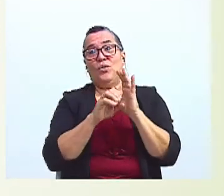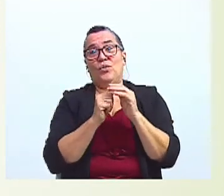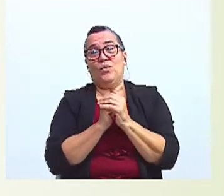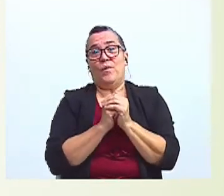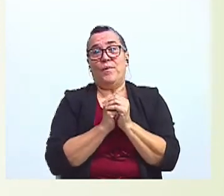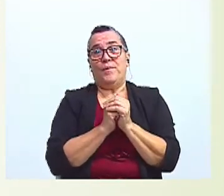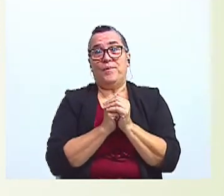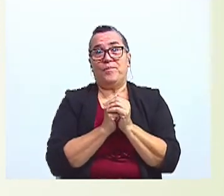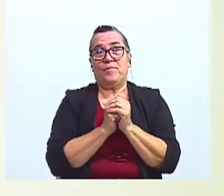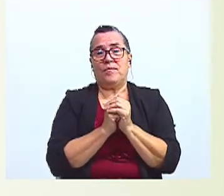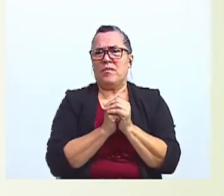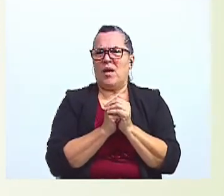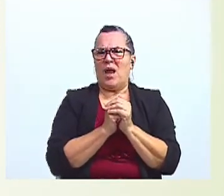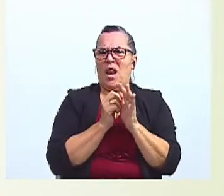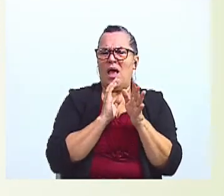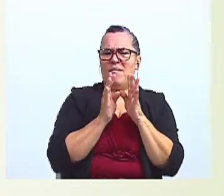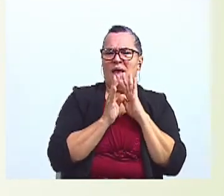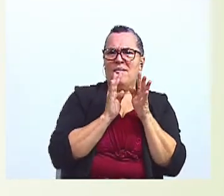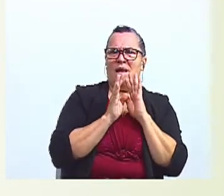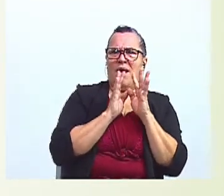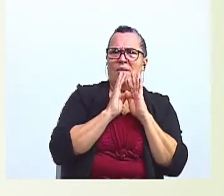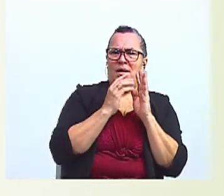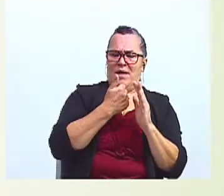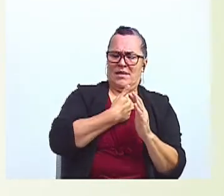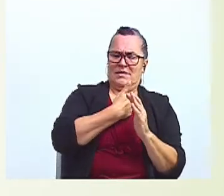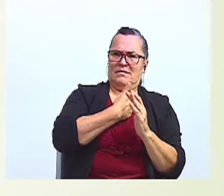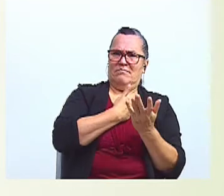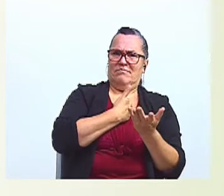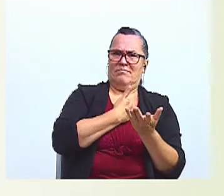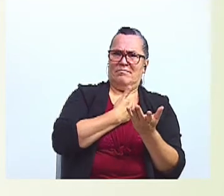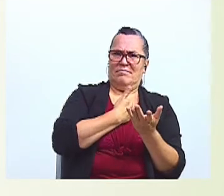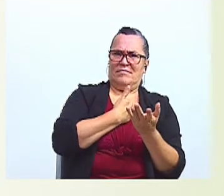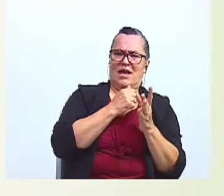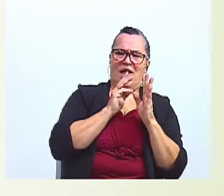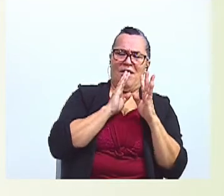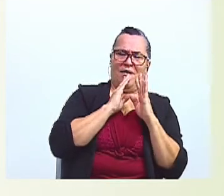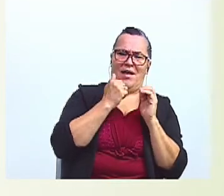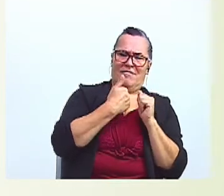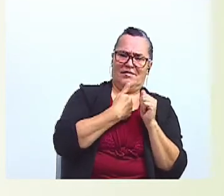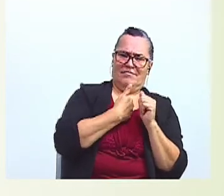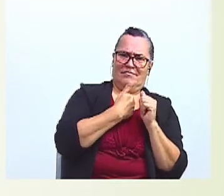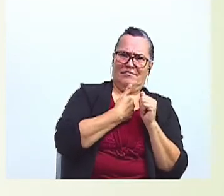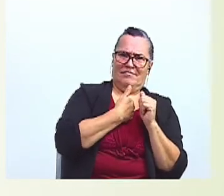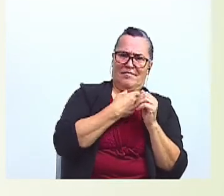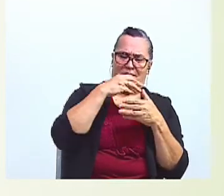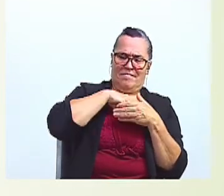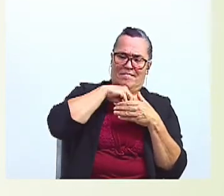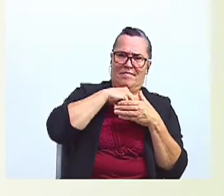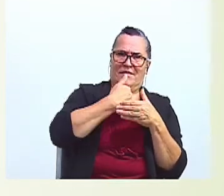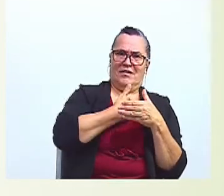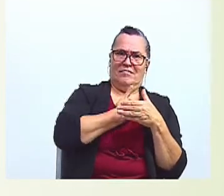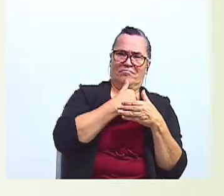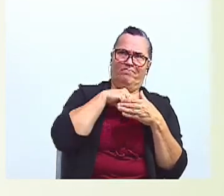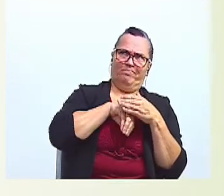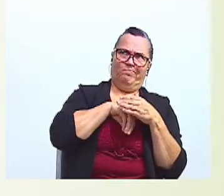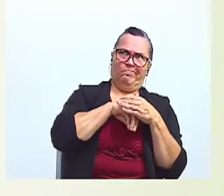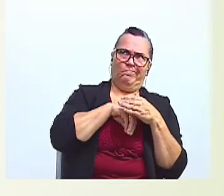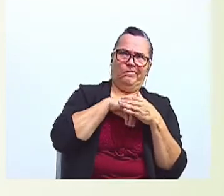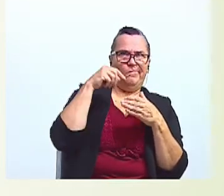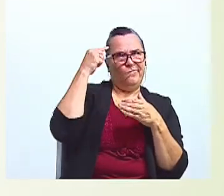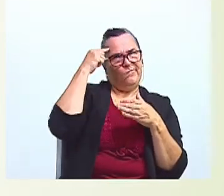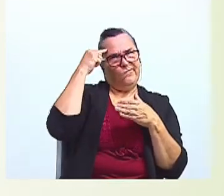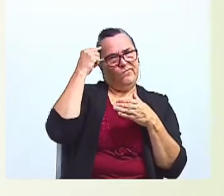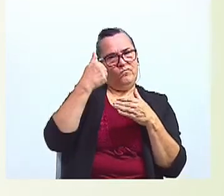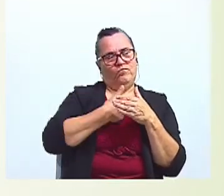no deja de hablarse a sí misma, es decir, habla para sí, para sus adentros, con